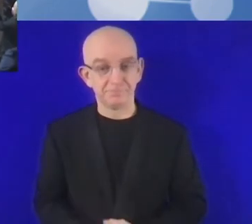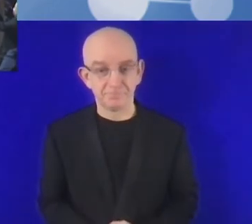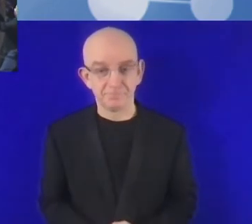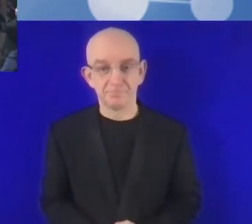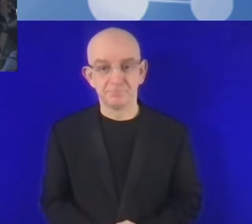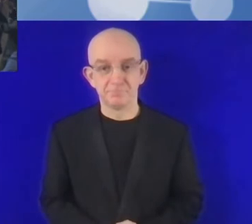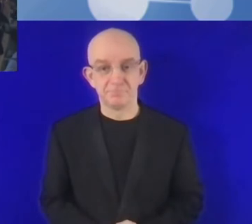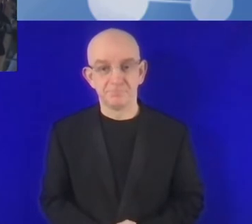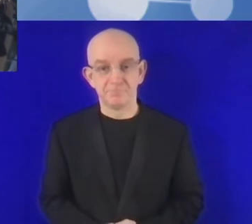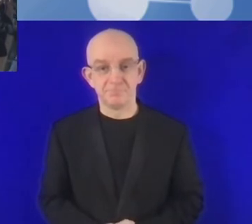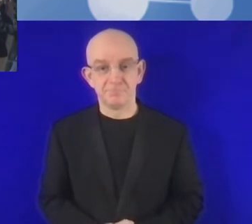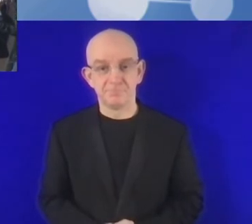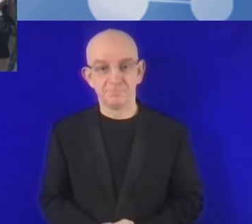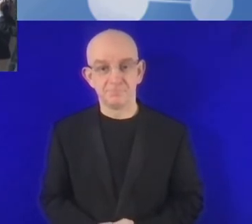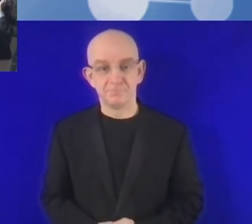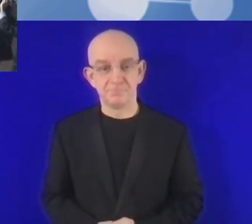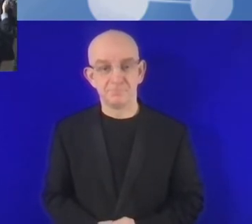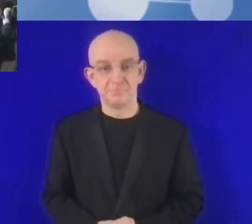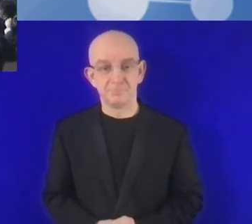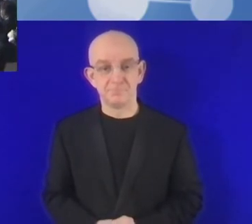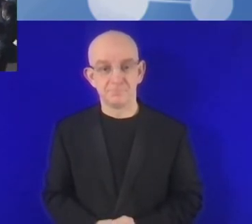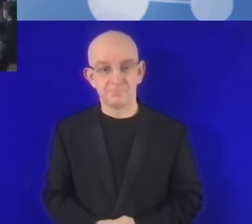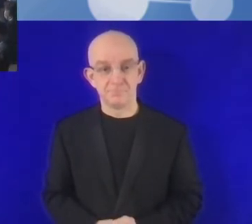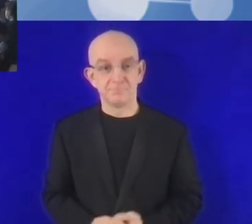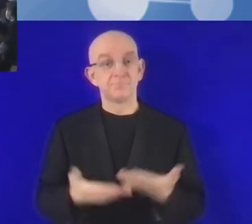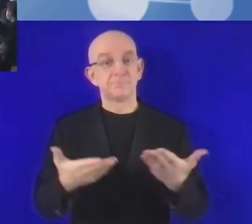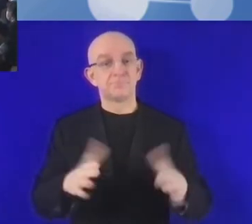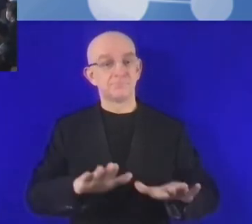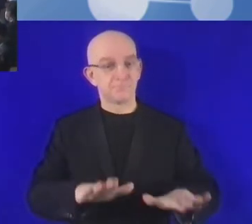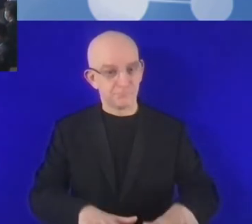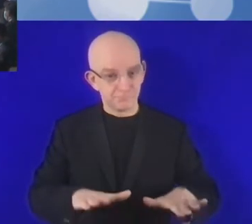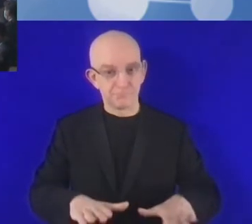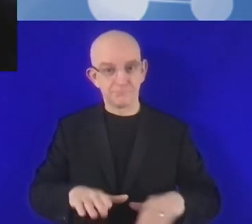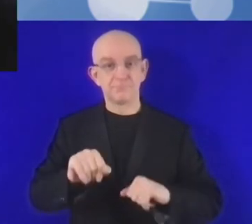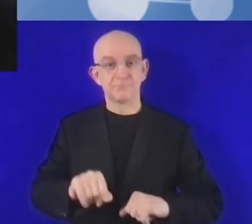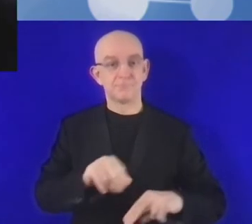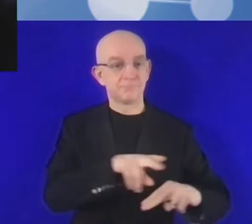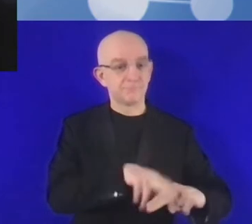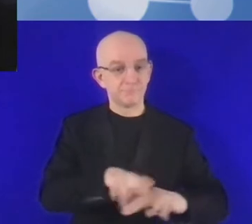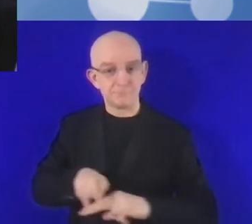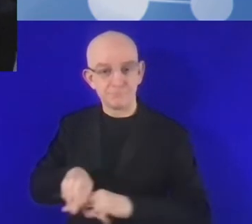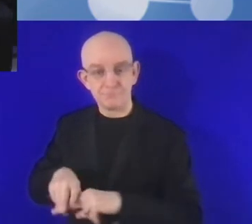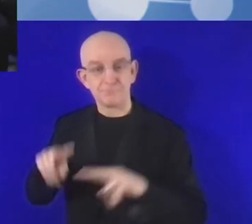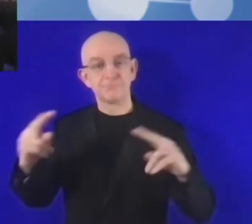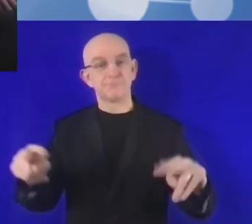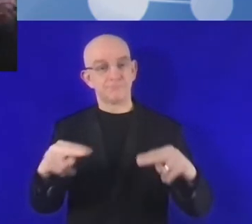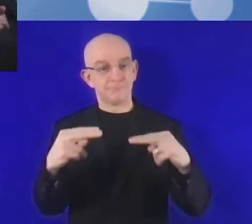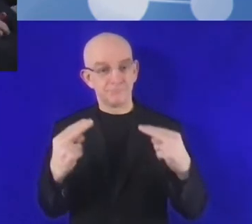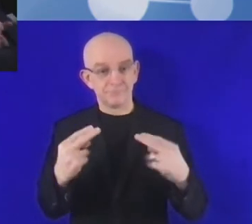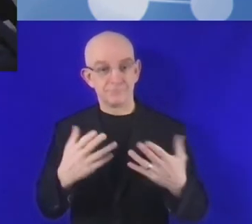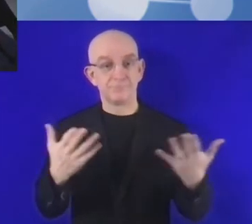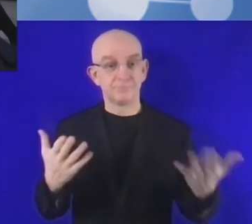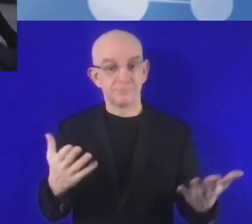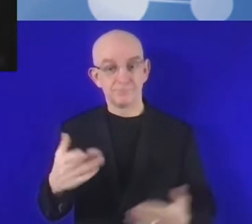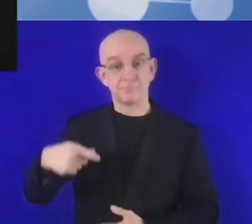Por favor, ocupe su lugar. Sea muy bienvenido. El primer ministro de la República de